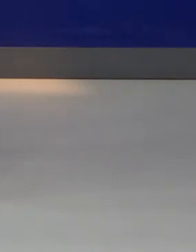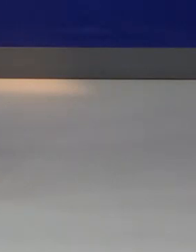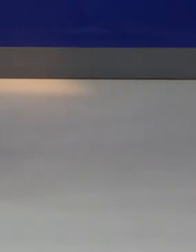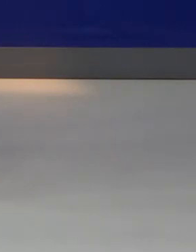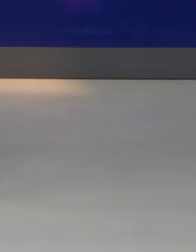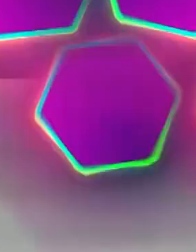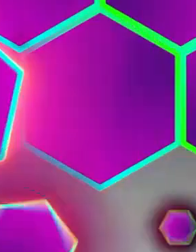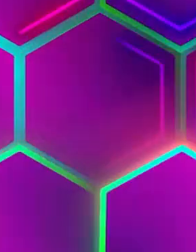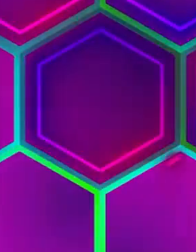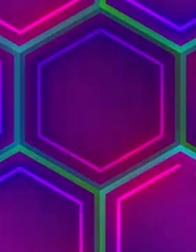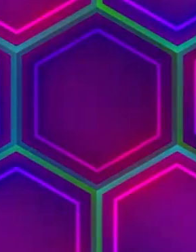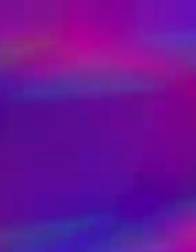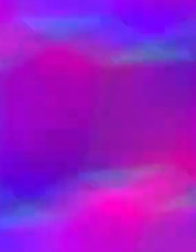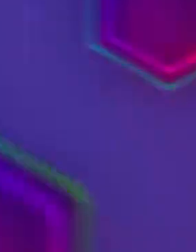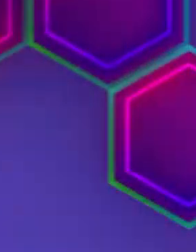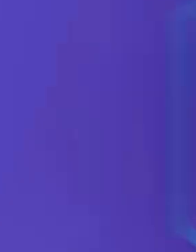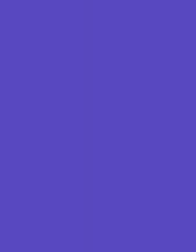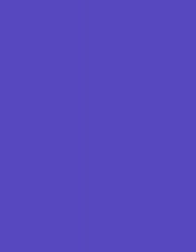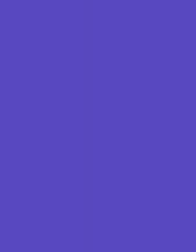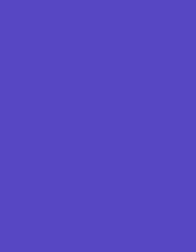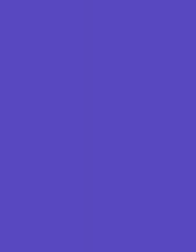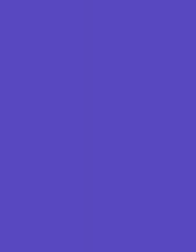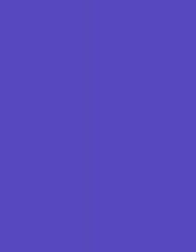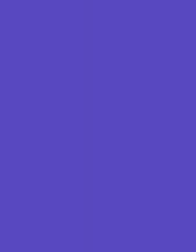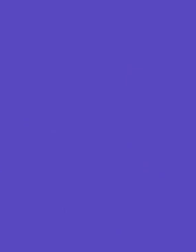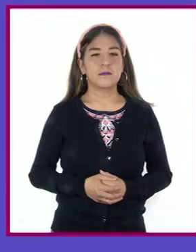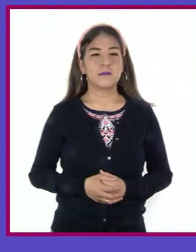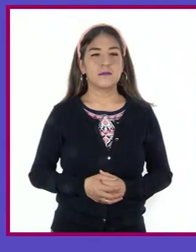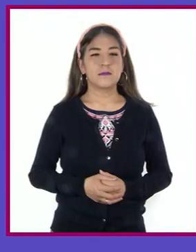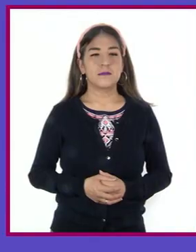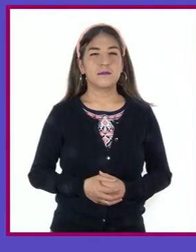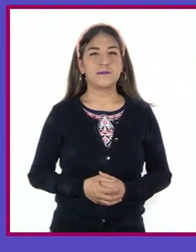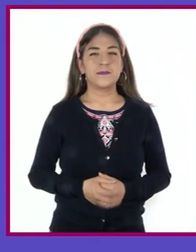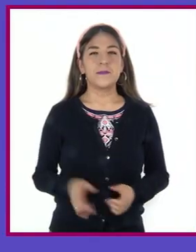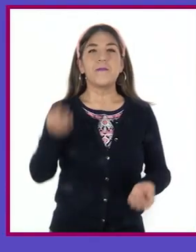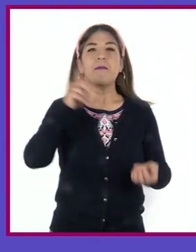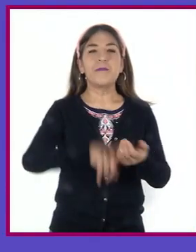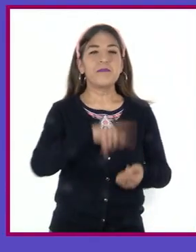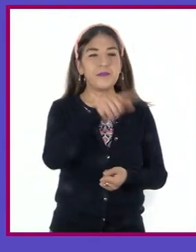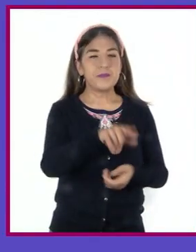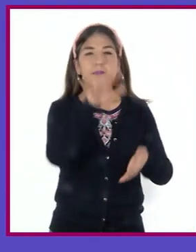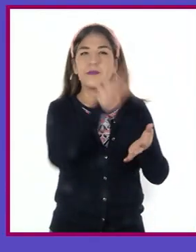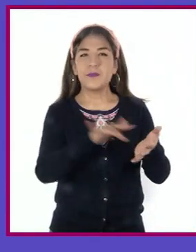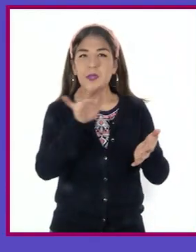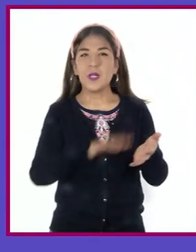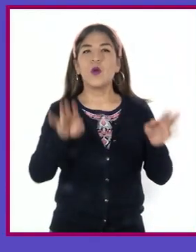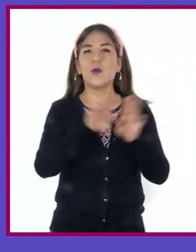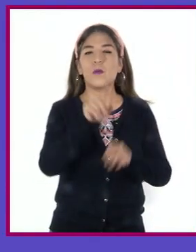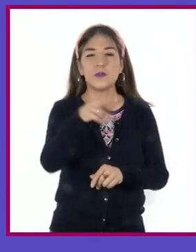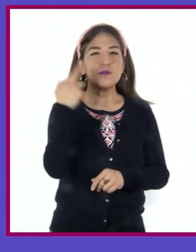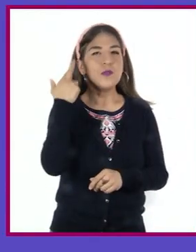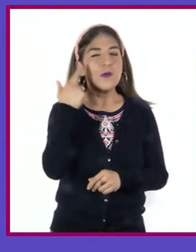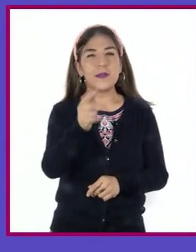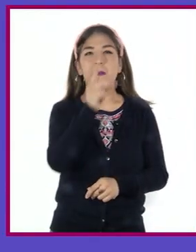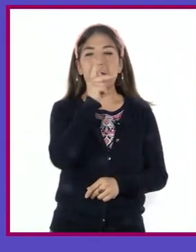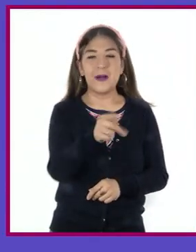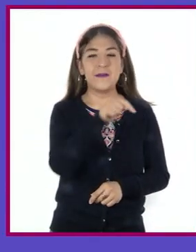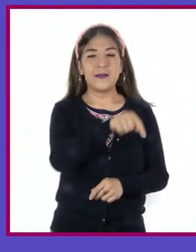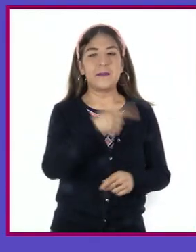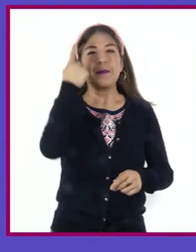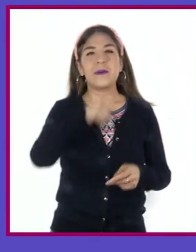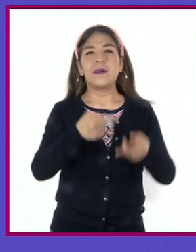dicho popular mexicano. Cuando decimos, come frutas y verduras para que crezcas alto y fuerte como un árbol. Es